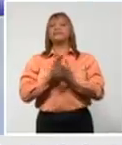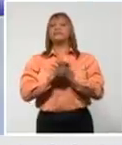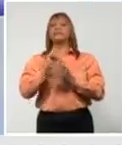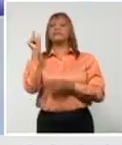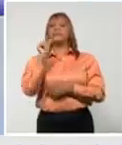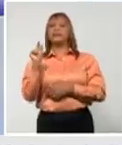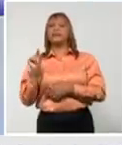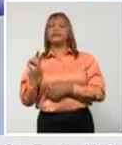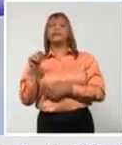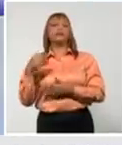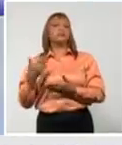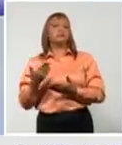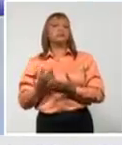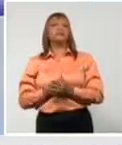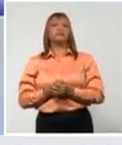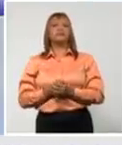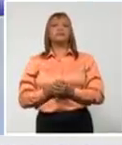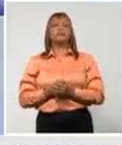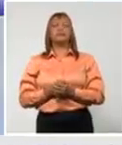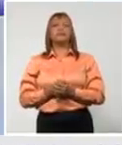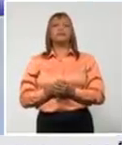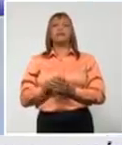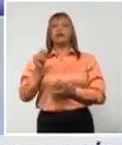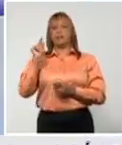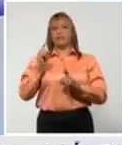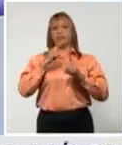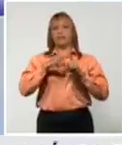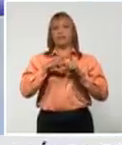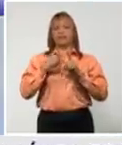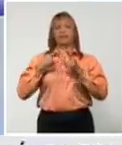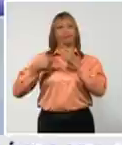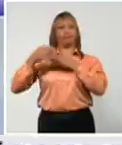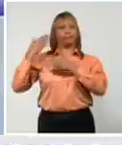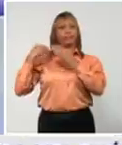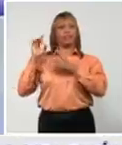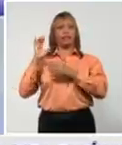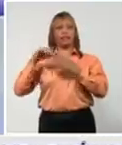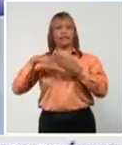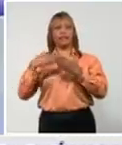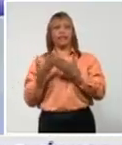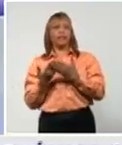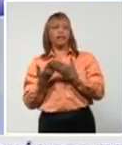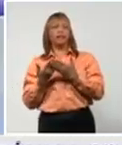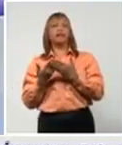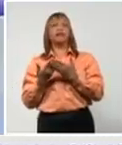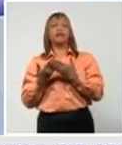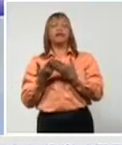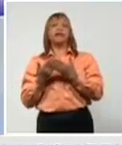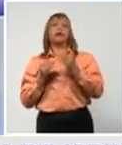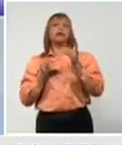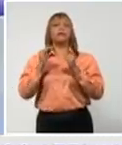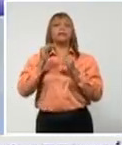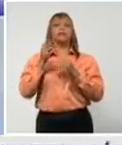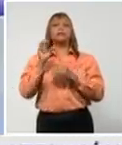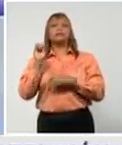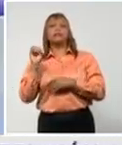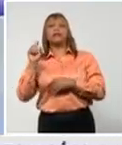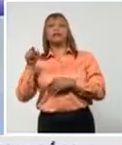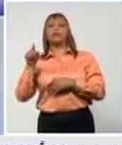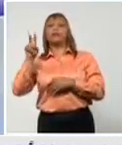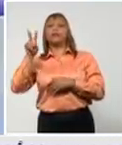que con el caso confirmado de los últimos 15 días, pues tiene una tasa de